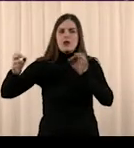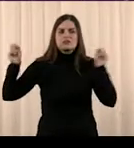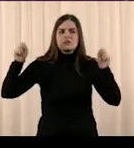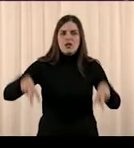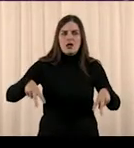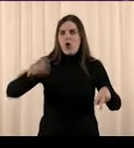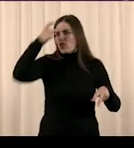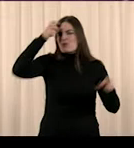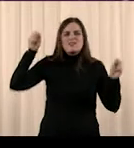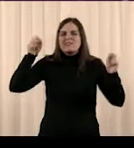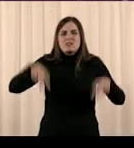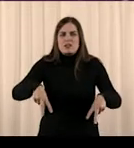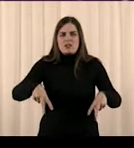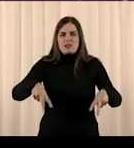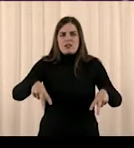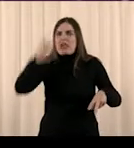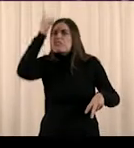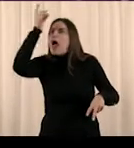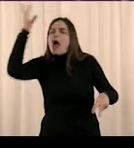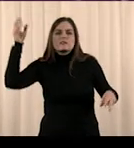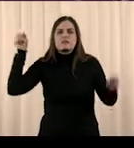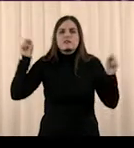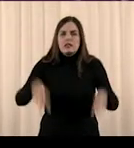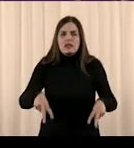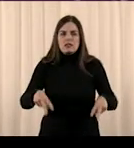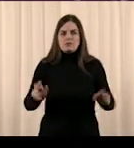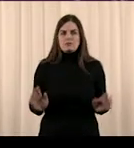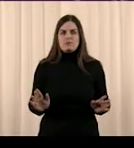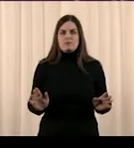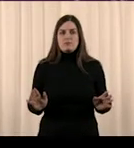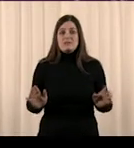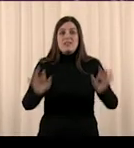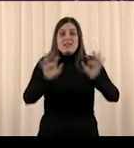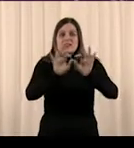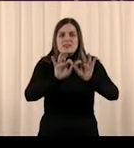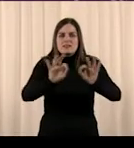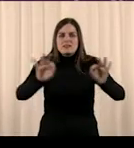ni conceptos, no ideas, ni ideas. The simple.